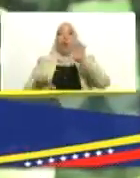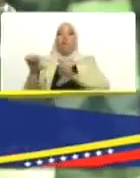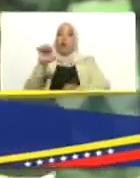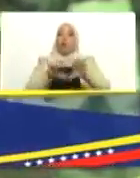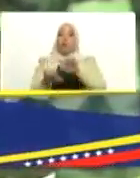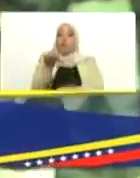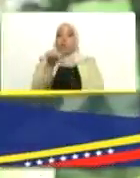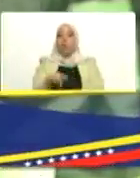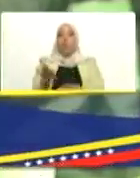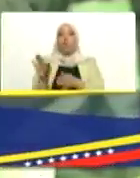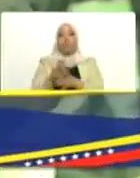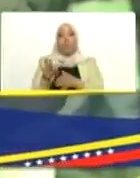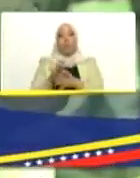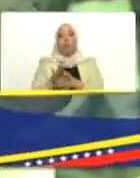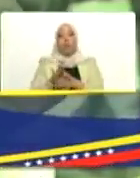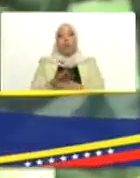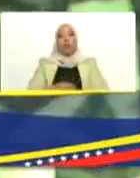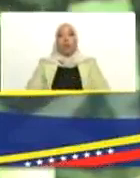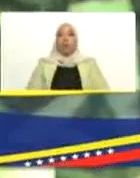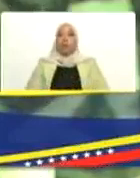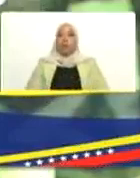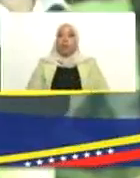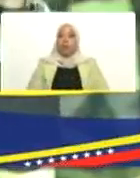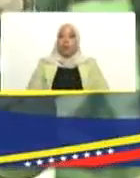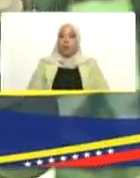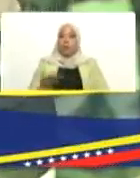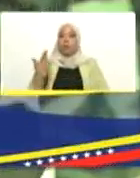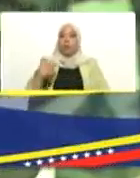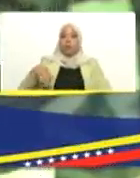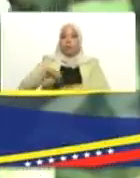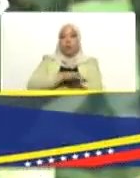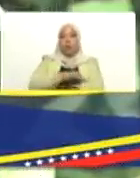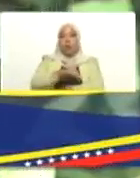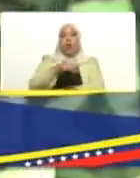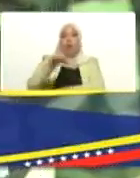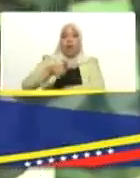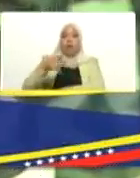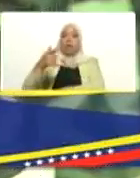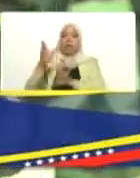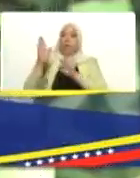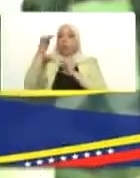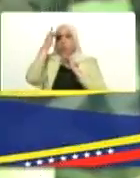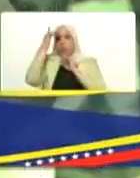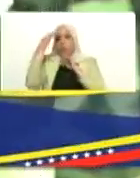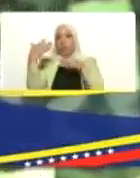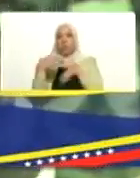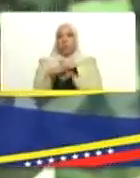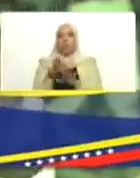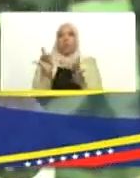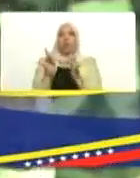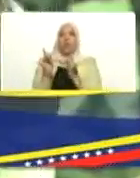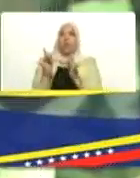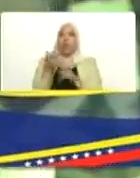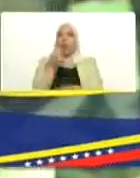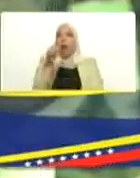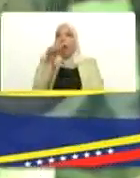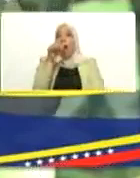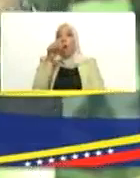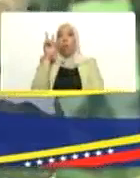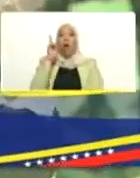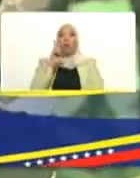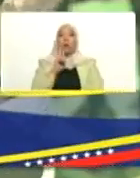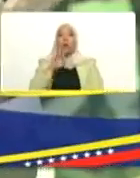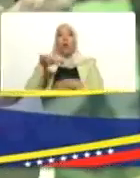hoy están funcionando, no solo como infraestructura física, sino ya tienen gas directo, tienen agua potable,